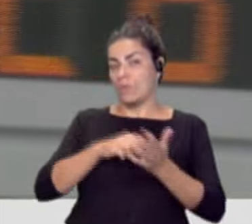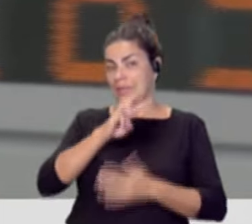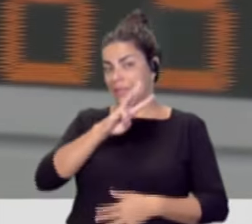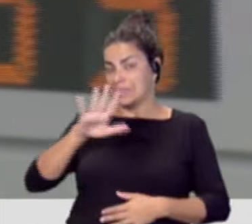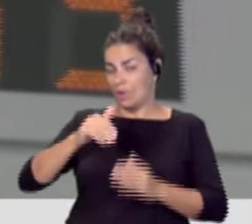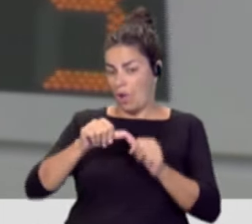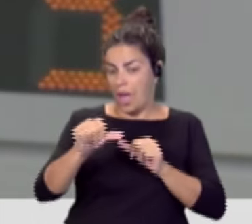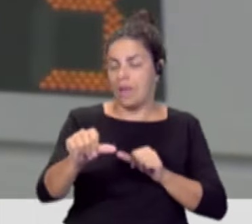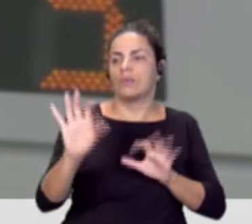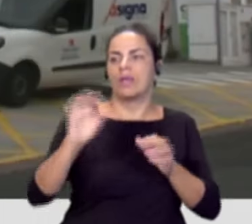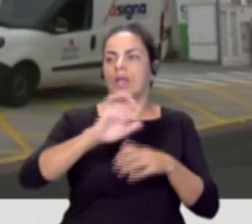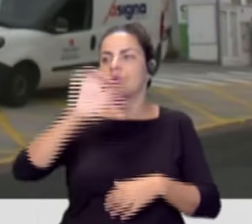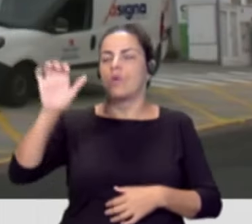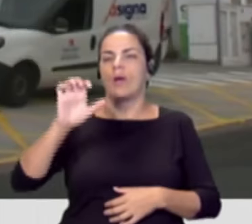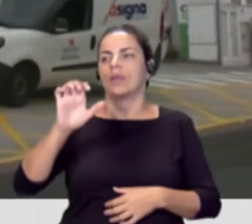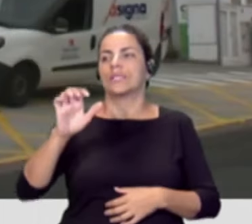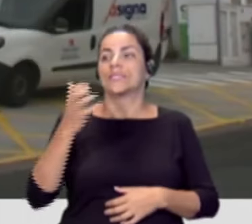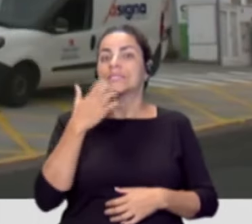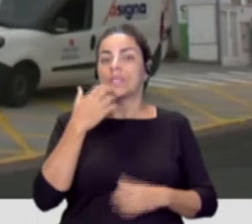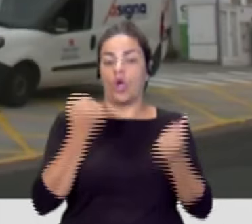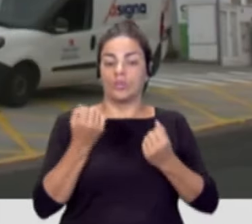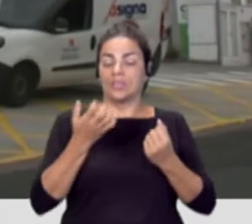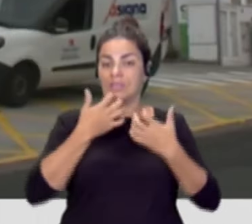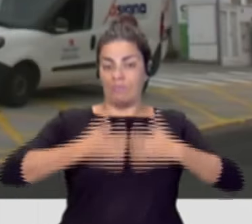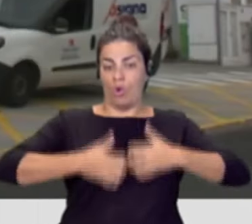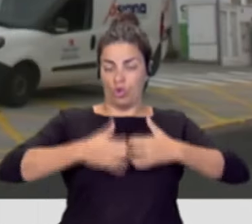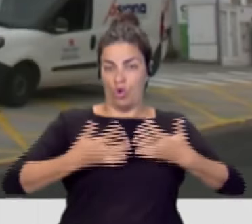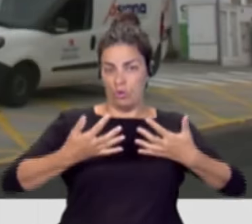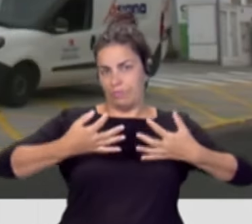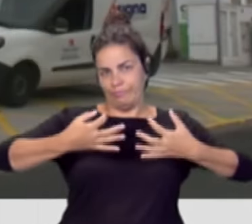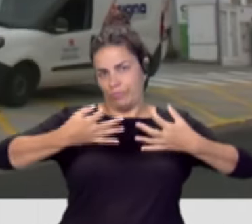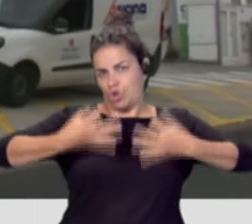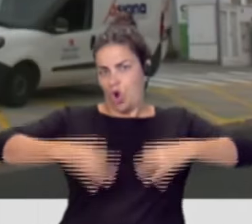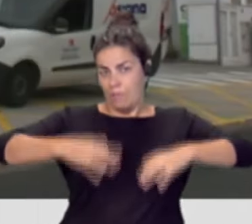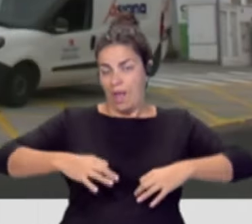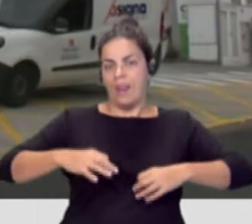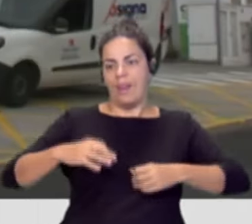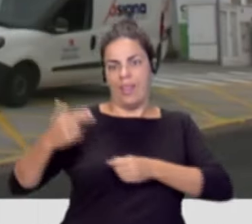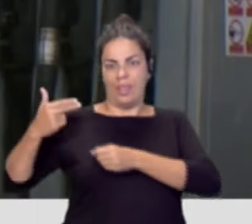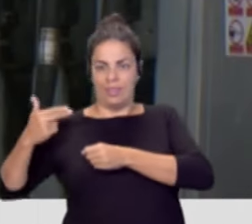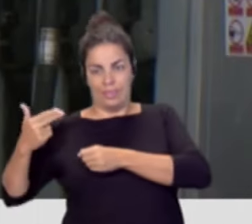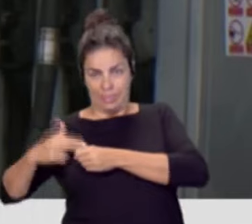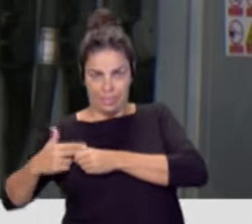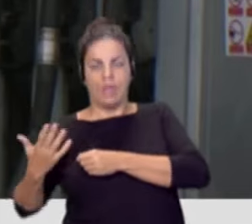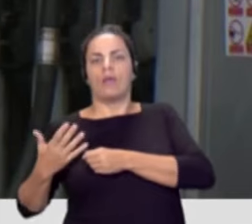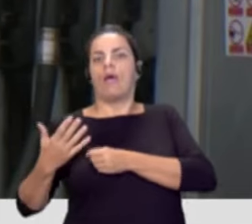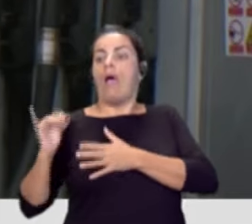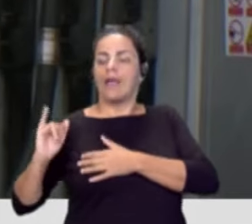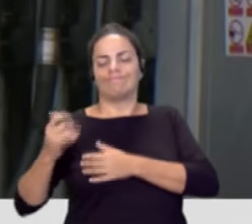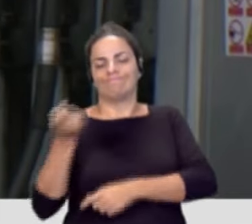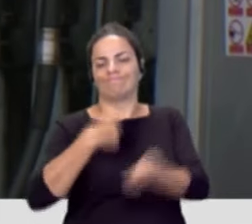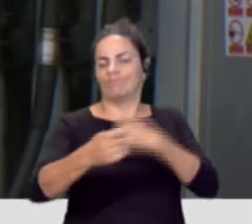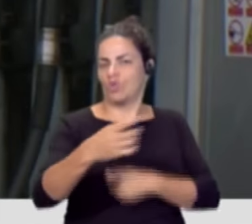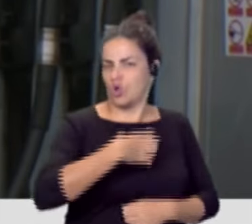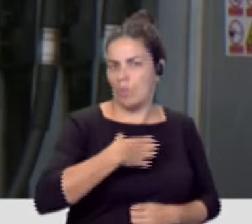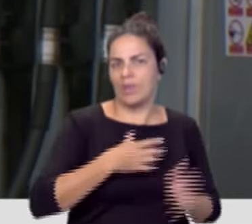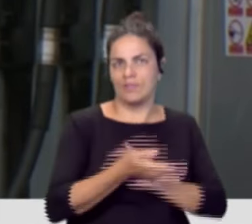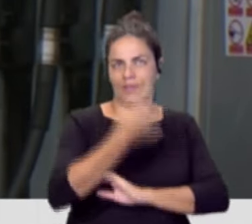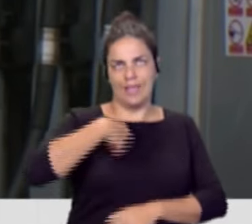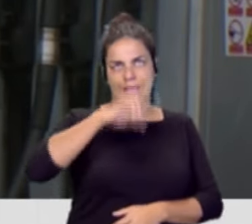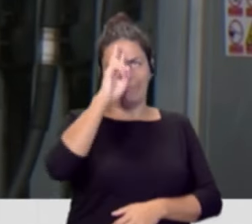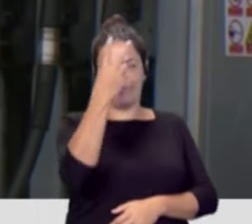poder vender ningún coche que tenga un motor a combustión. O sea que vamos a tener que cambiar el chip. Si no, lo vuelven a prorrogar, porque ya lo han prorrogado una vez, pero la